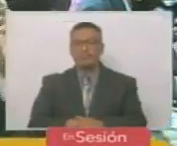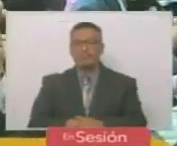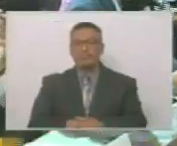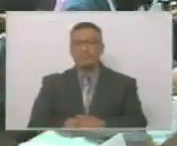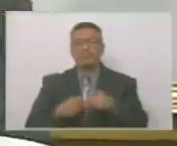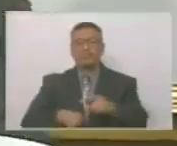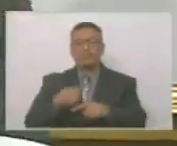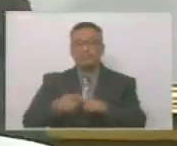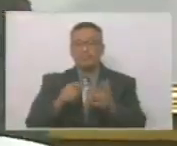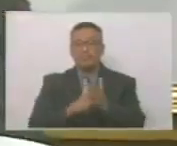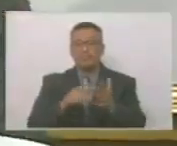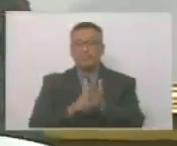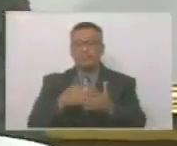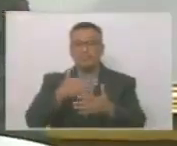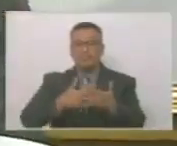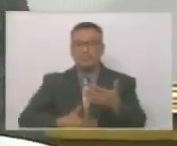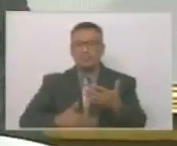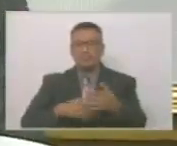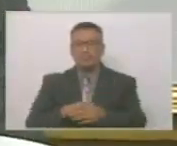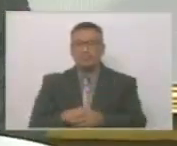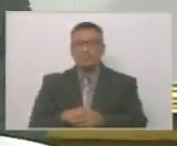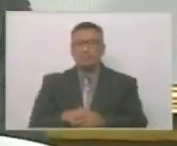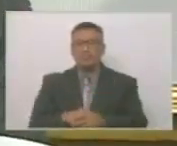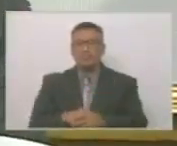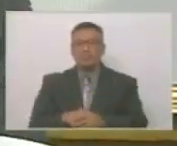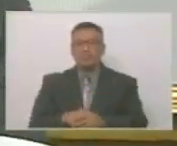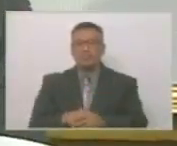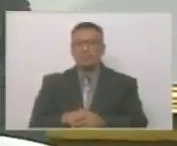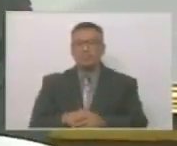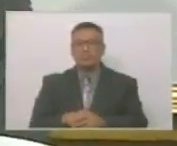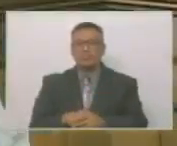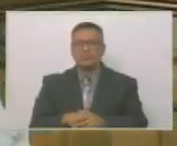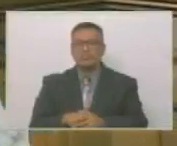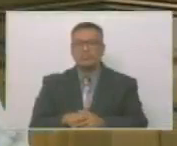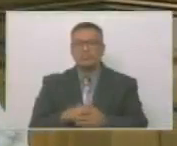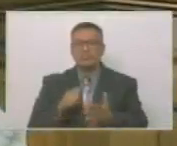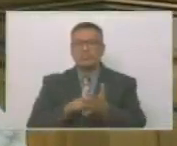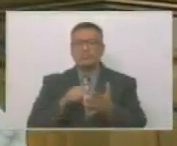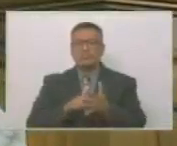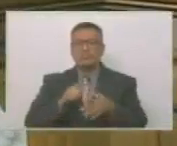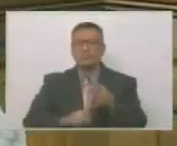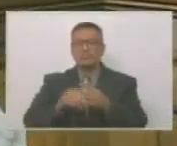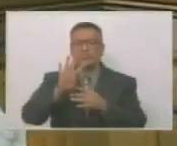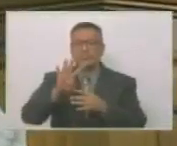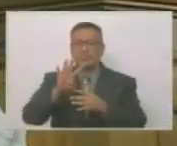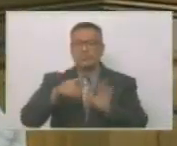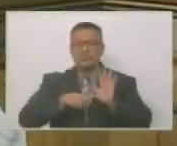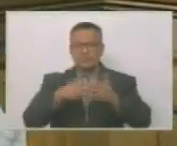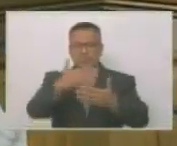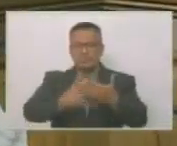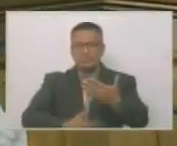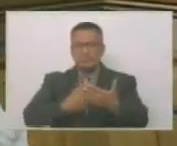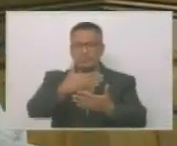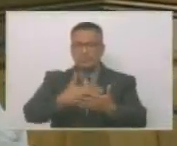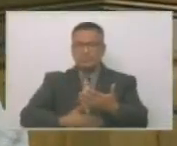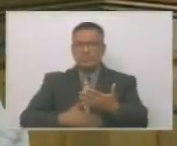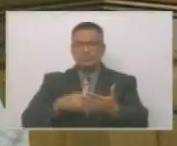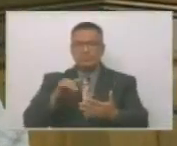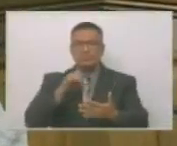Siguiente punto del orden del día, ciudadana secretaria. Punto número 4, presentación del informe de